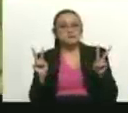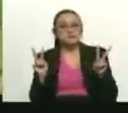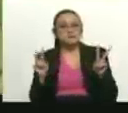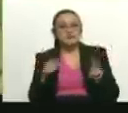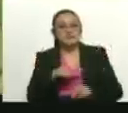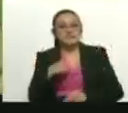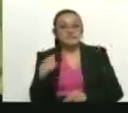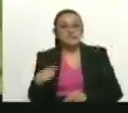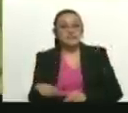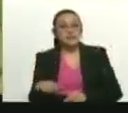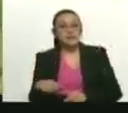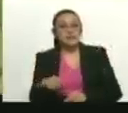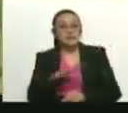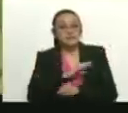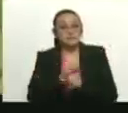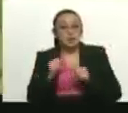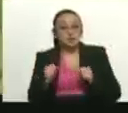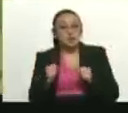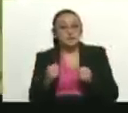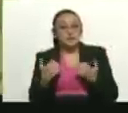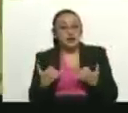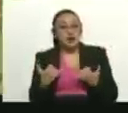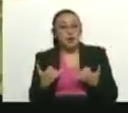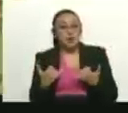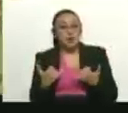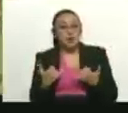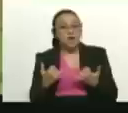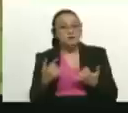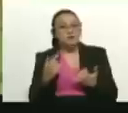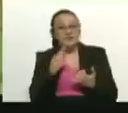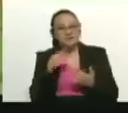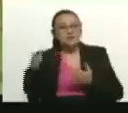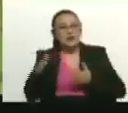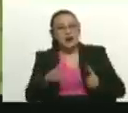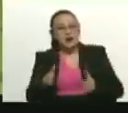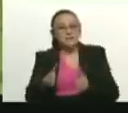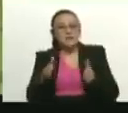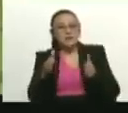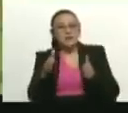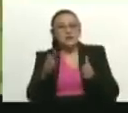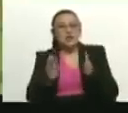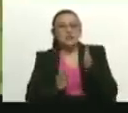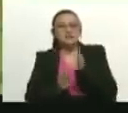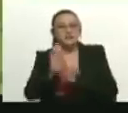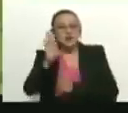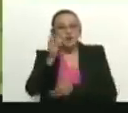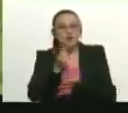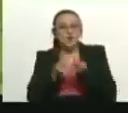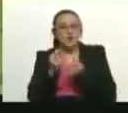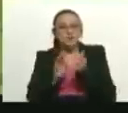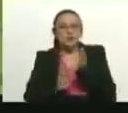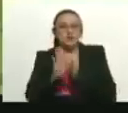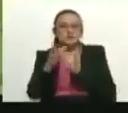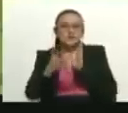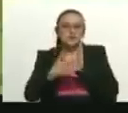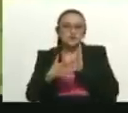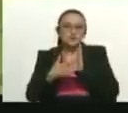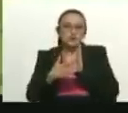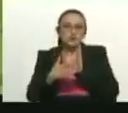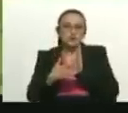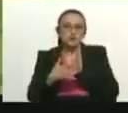China, como gran superpotencia, hoy por hoy señala el camino del desarrollo económico, del desarrollo